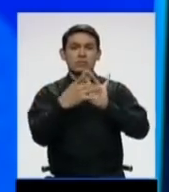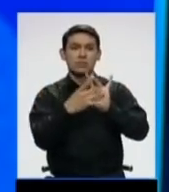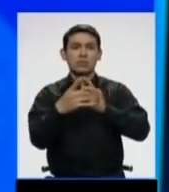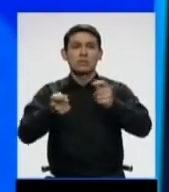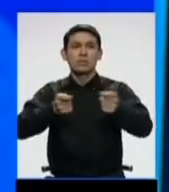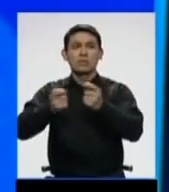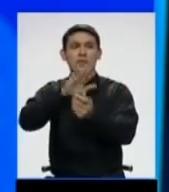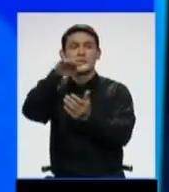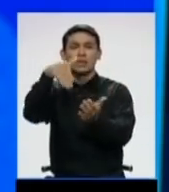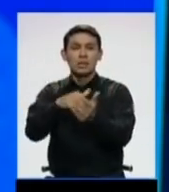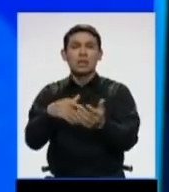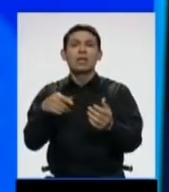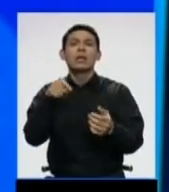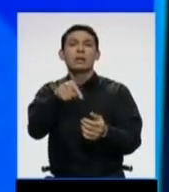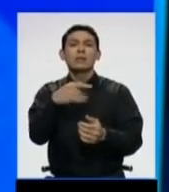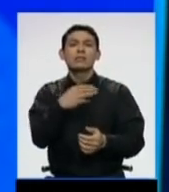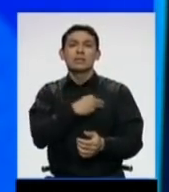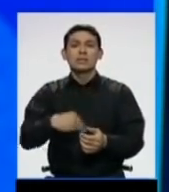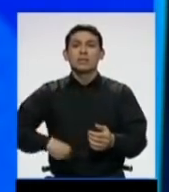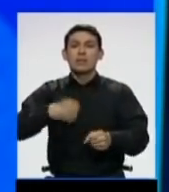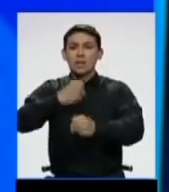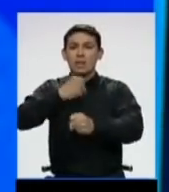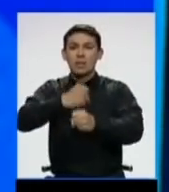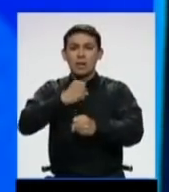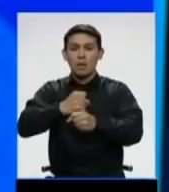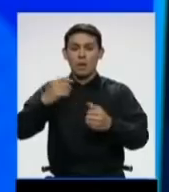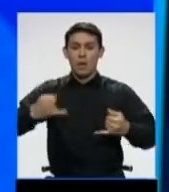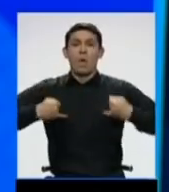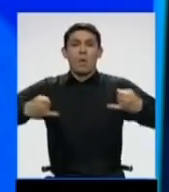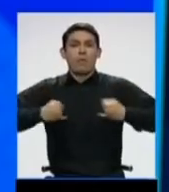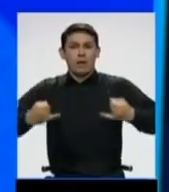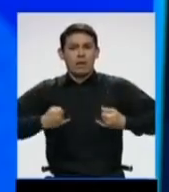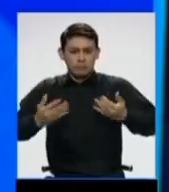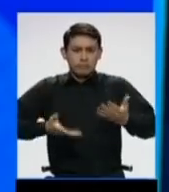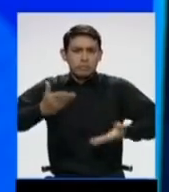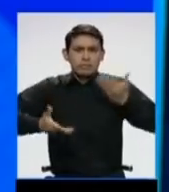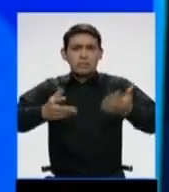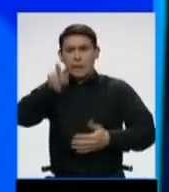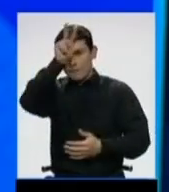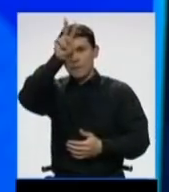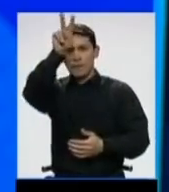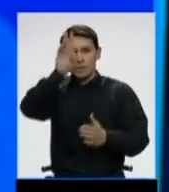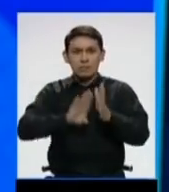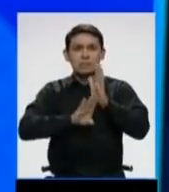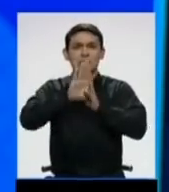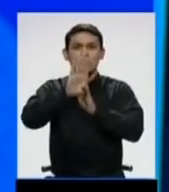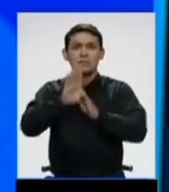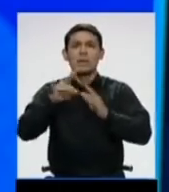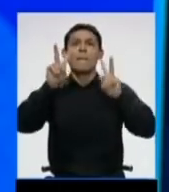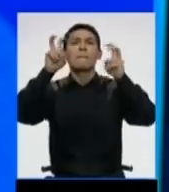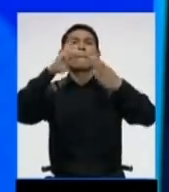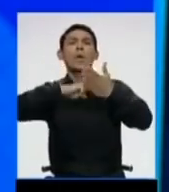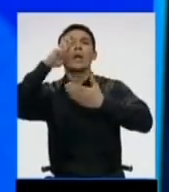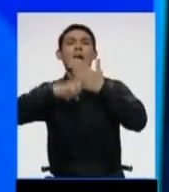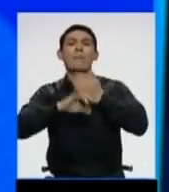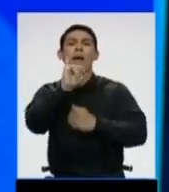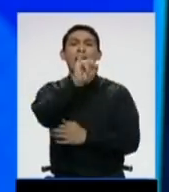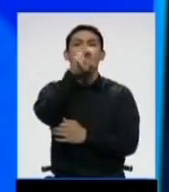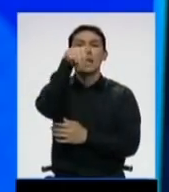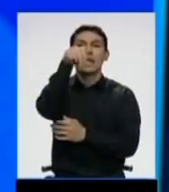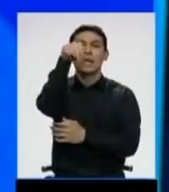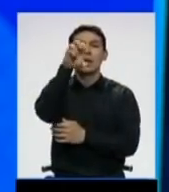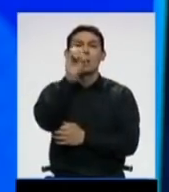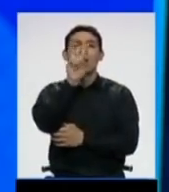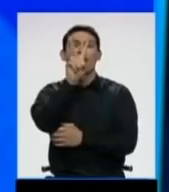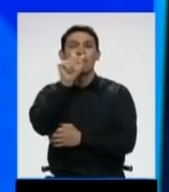está en el Ministerio de Trabajo el programa Impulsa Perú, Jóvenes Productivos. En el Ministerio de la Aprobación el programa Innóvate. Y para chicos